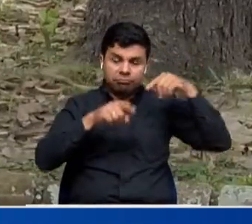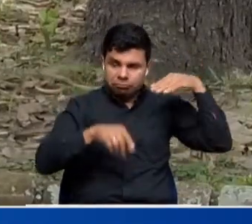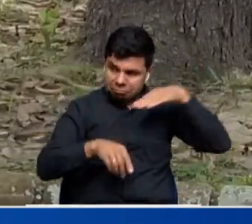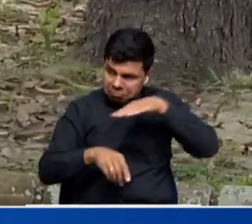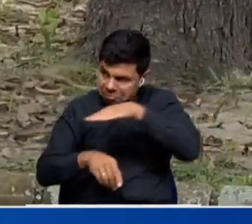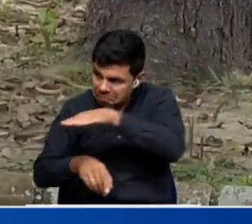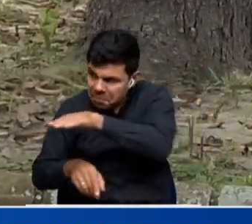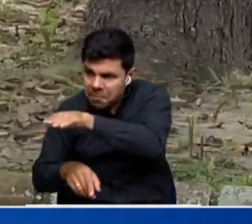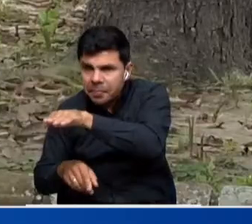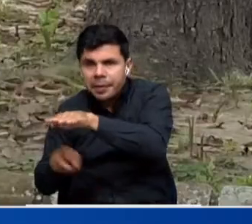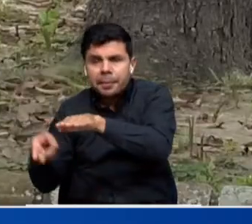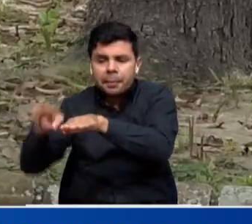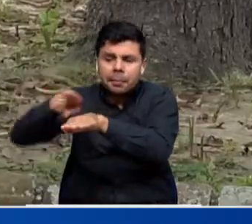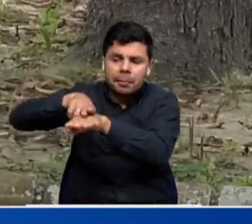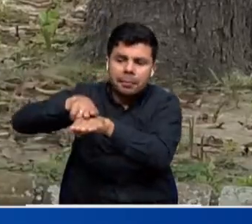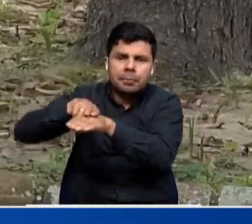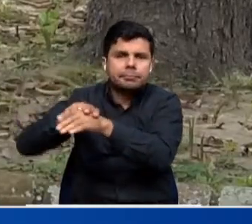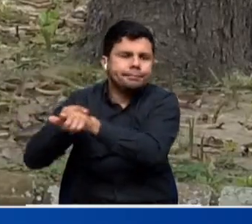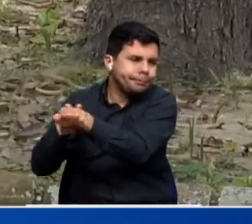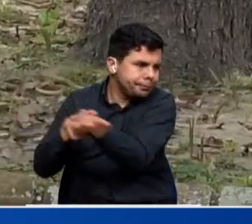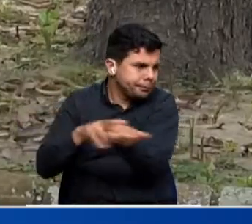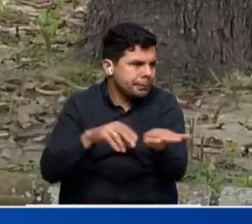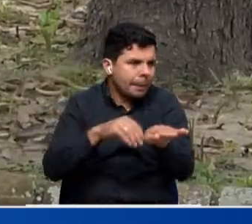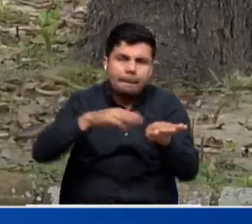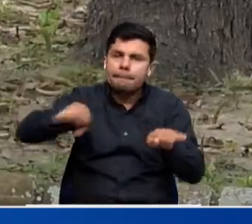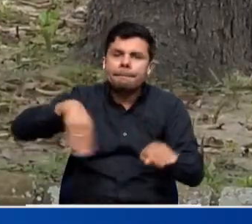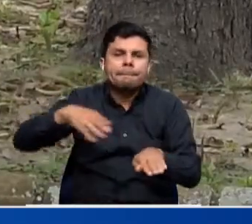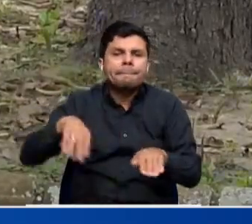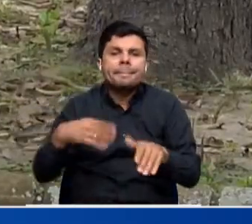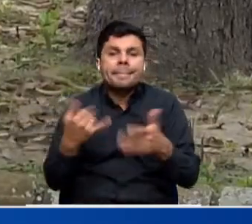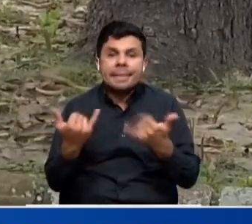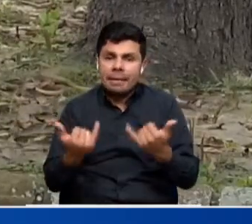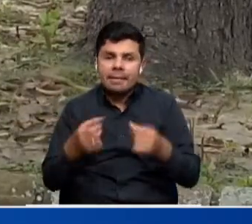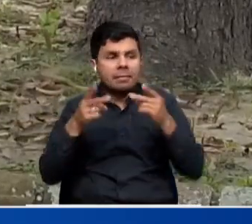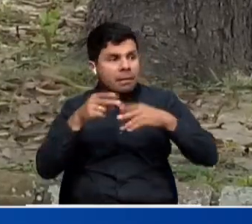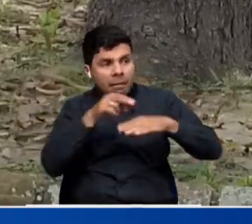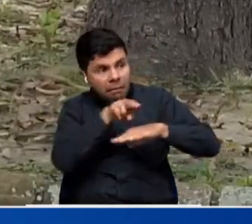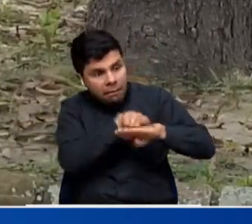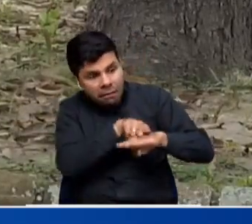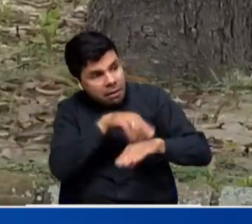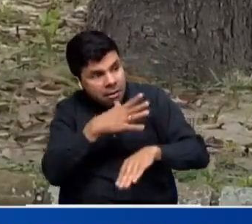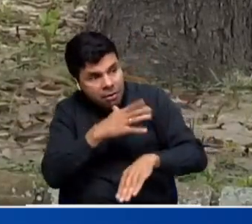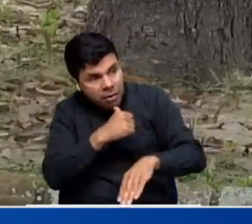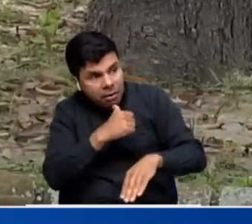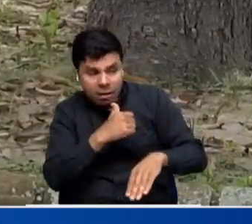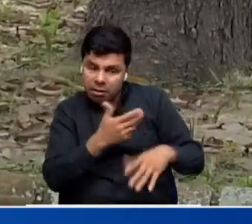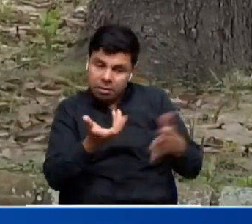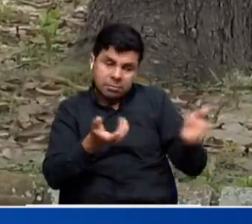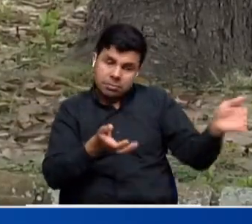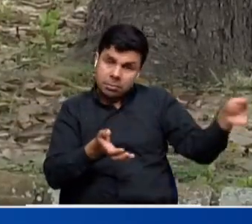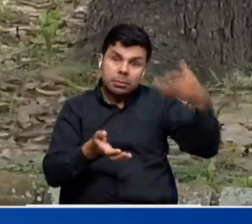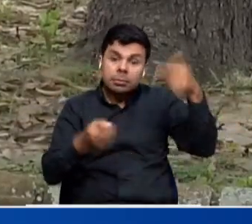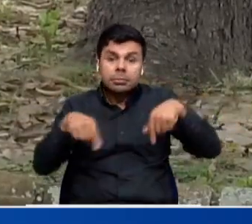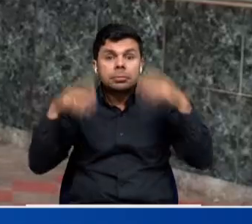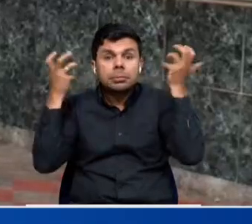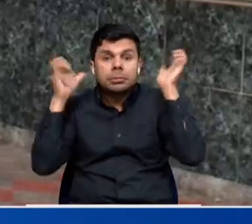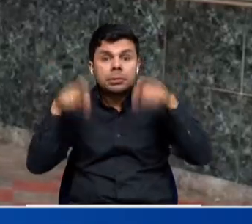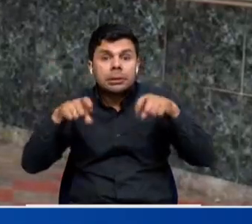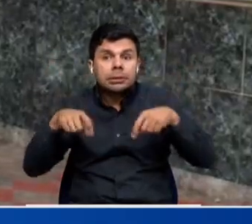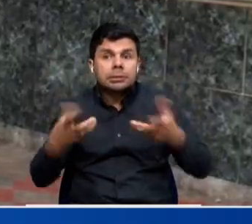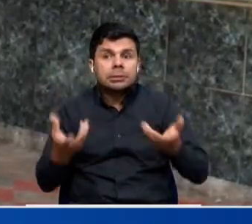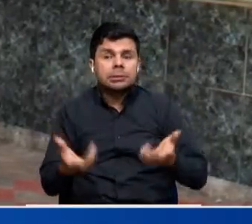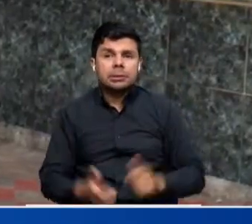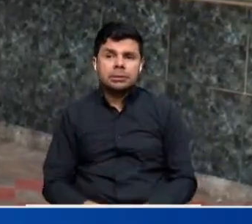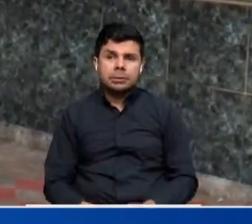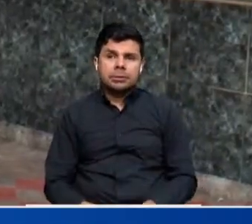ciudad sin pacientes. Por esta razón, al parecer, les están impidiendo el paso y son necesarios en la ciudad.